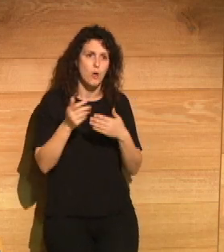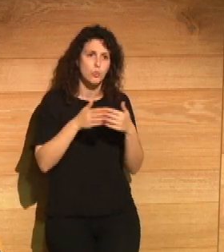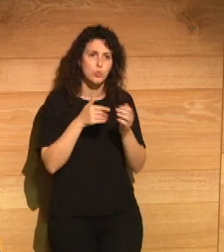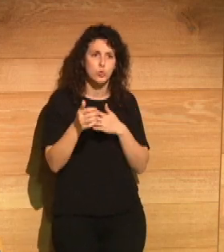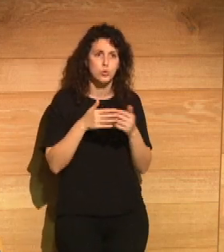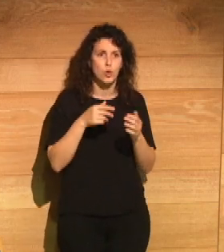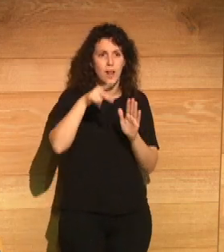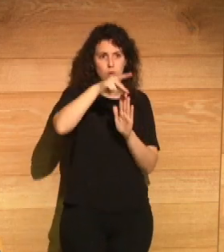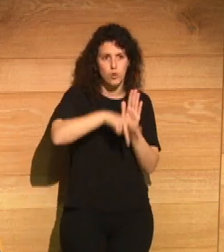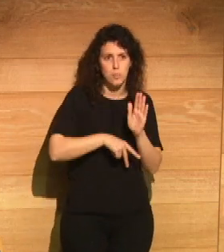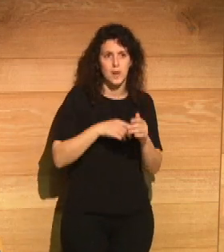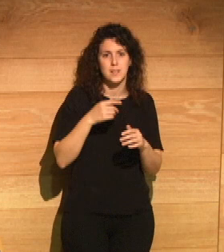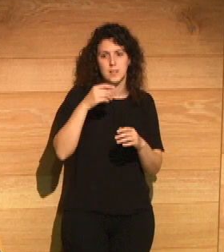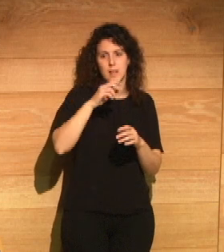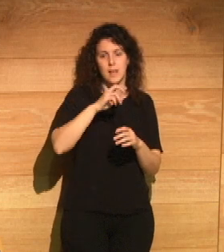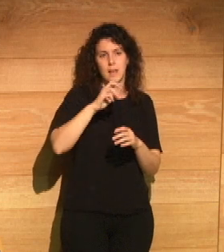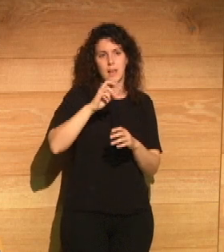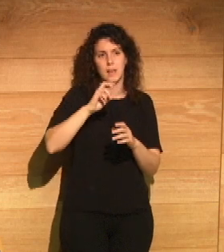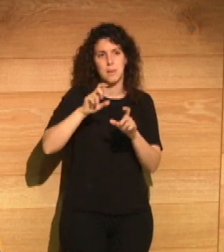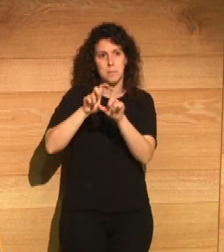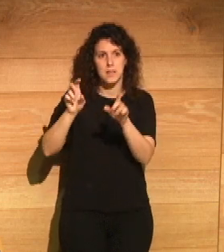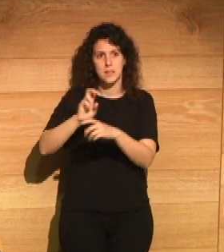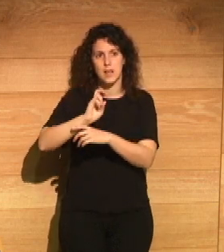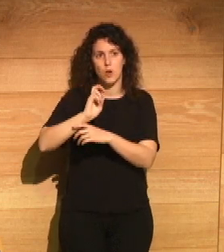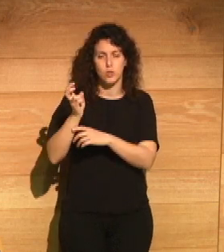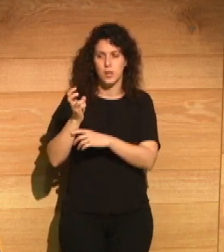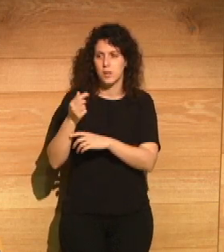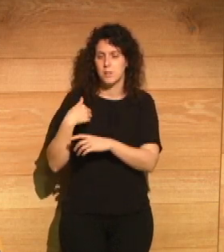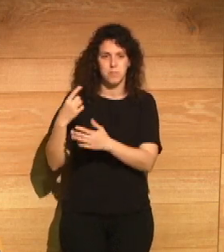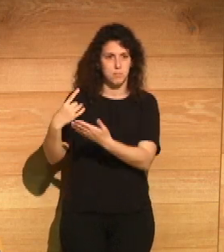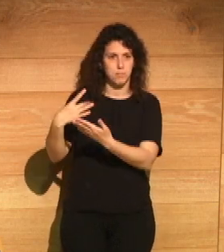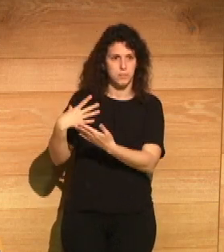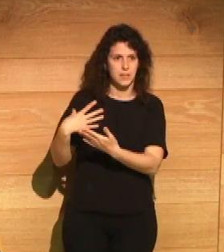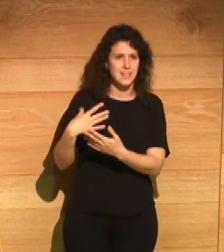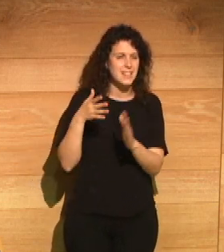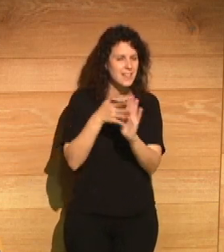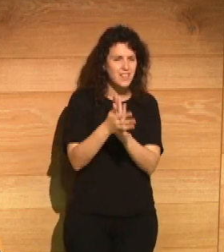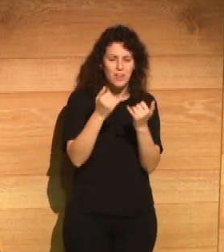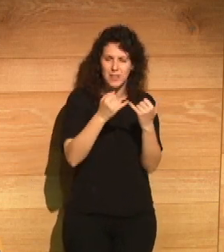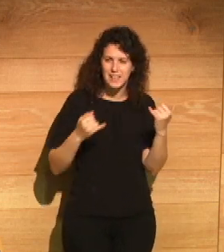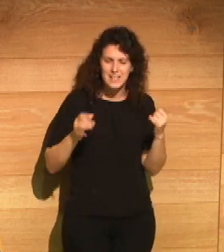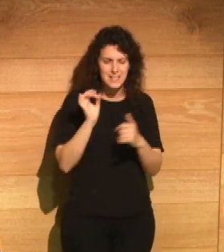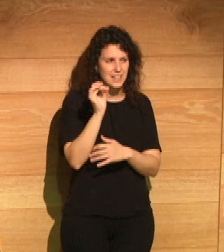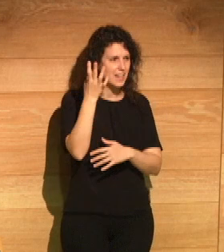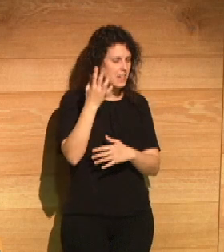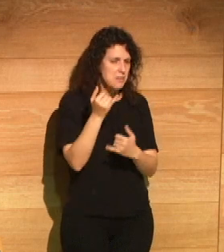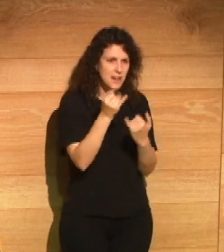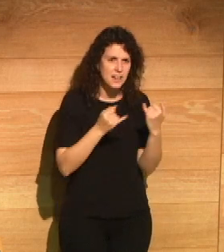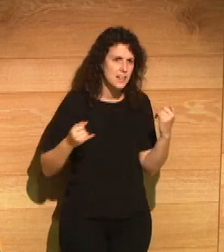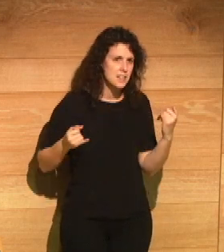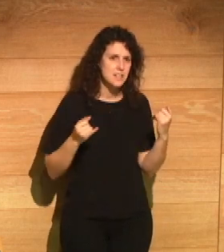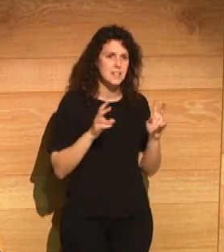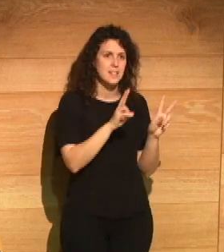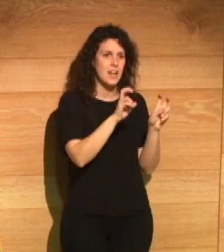norma, cerraron la editorial, me quedé sin editorial, o sea, entré en una crisis creativa y en una crisis de